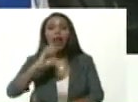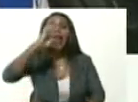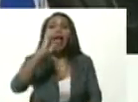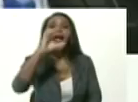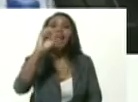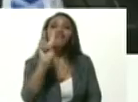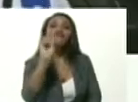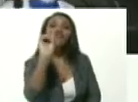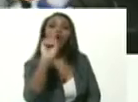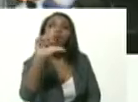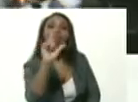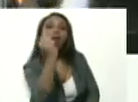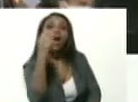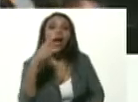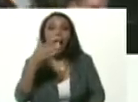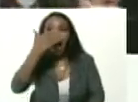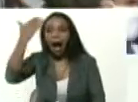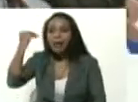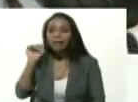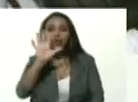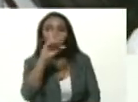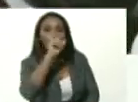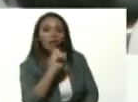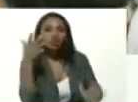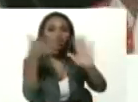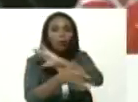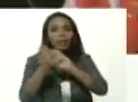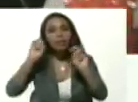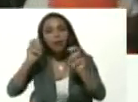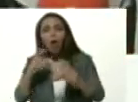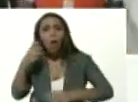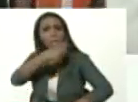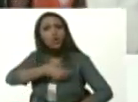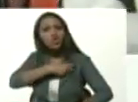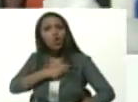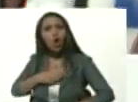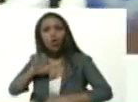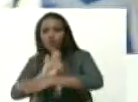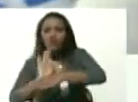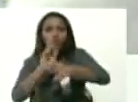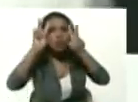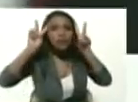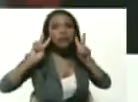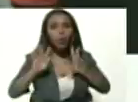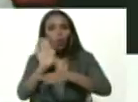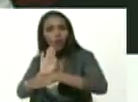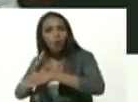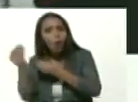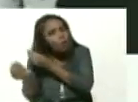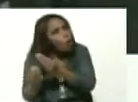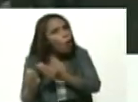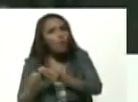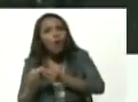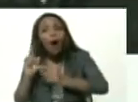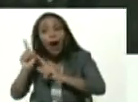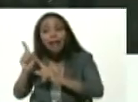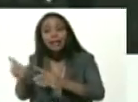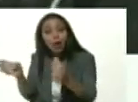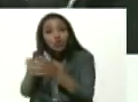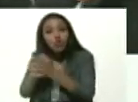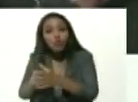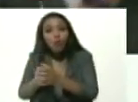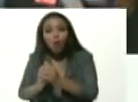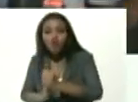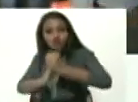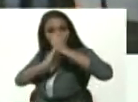ébola hace 5 años. Saben todos los protocolos sanitarios, el ébola. Esa delegación médica que